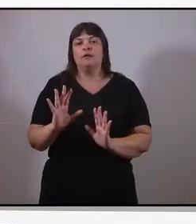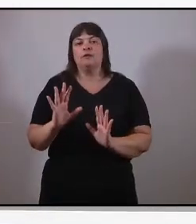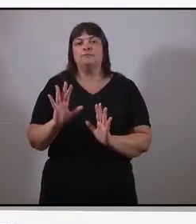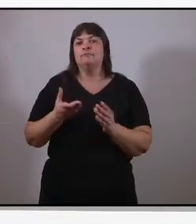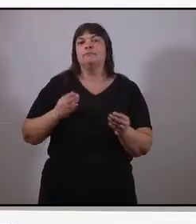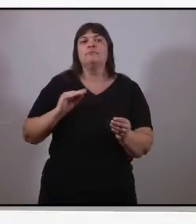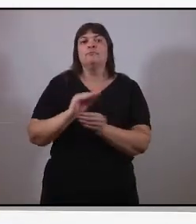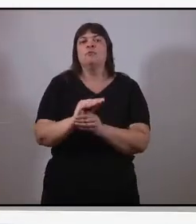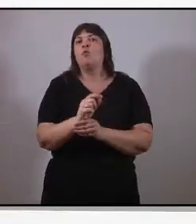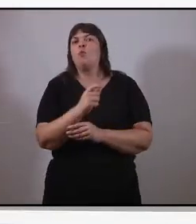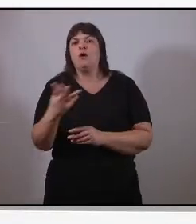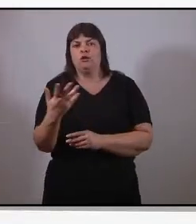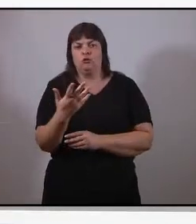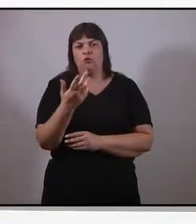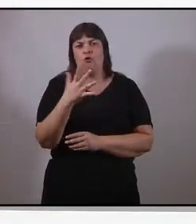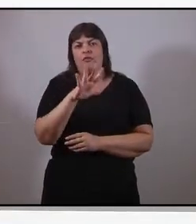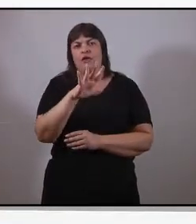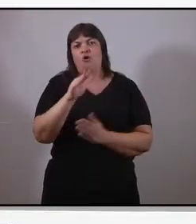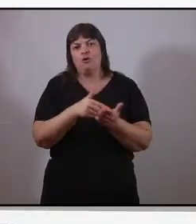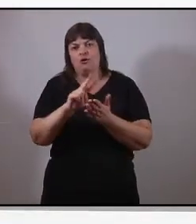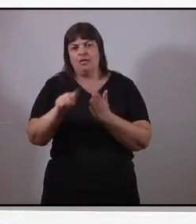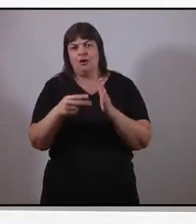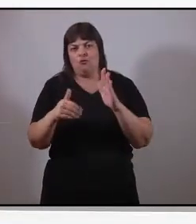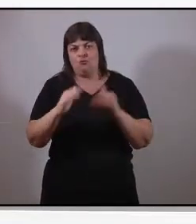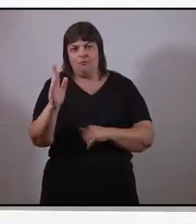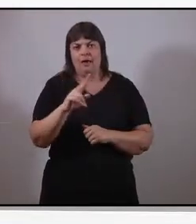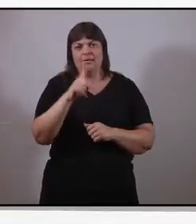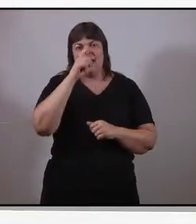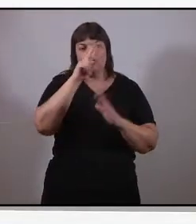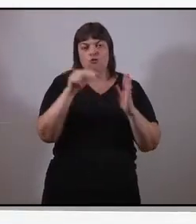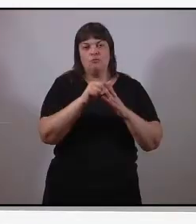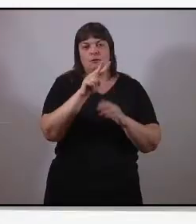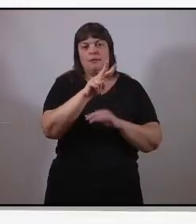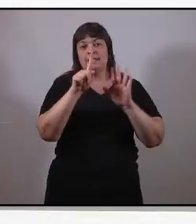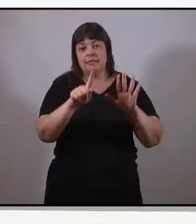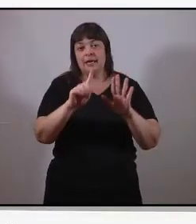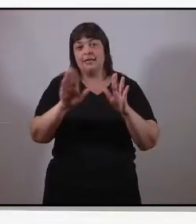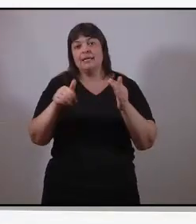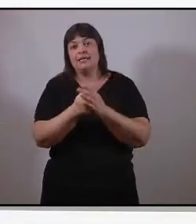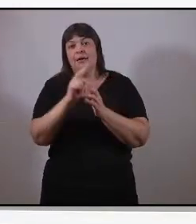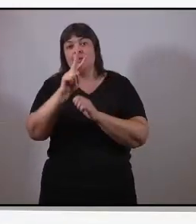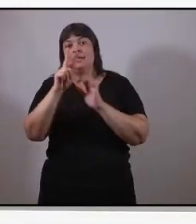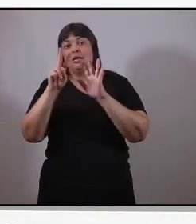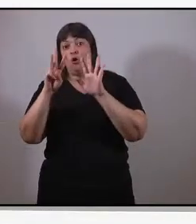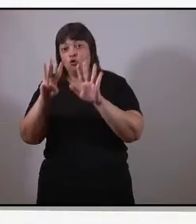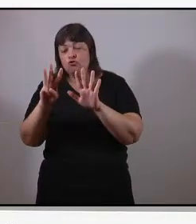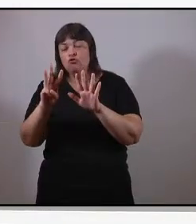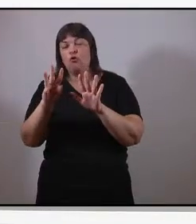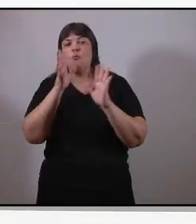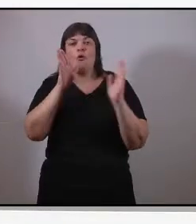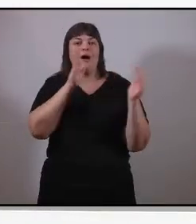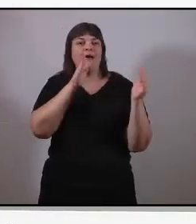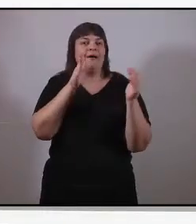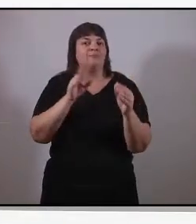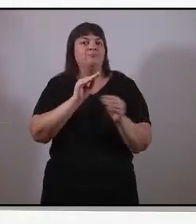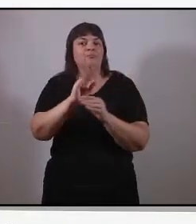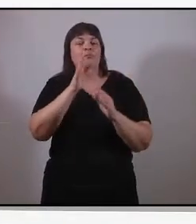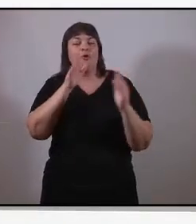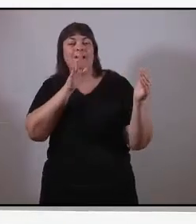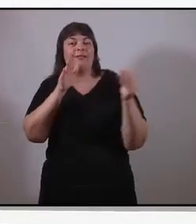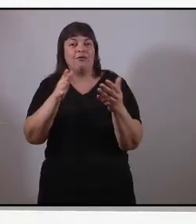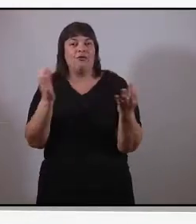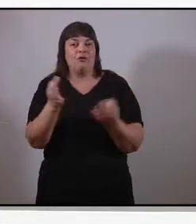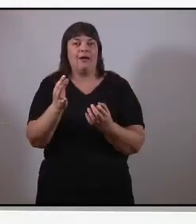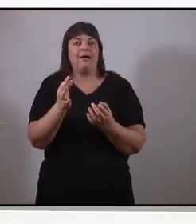Destinaremos más de 5 millones de euros entre 2026 y 2028 para atender hasta